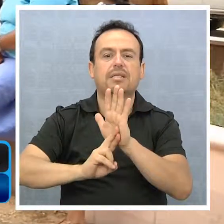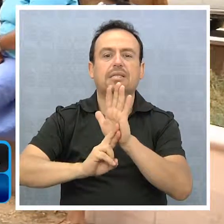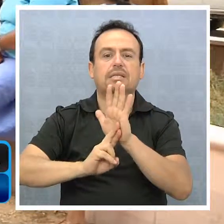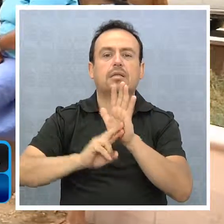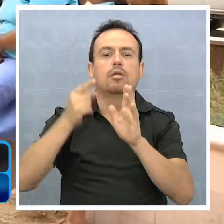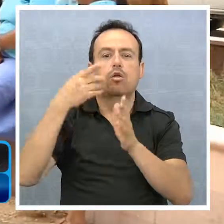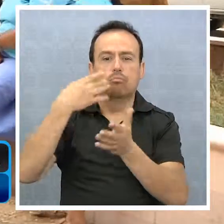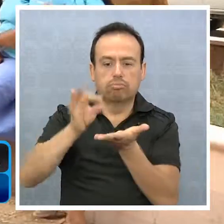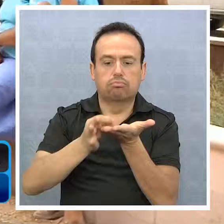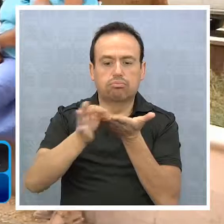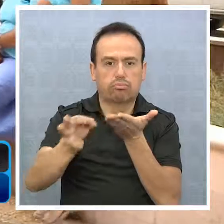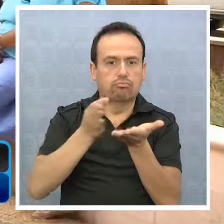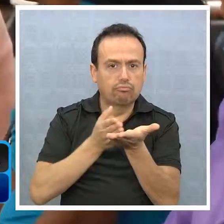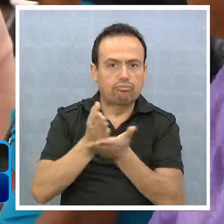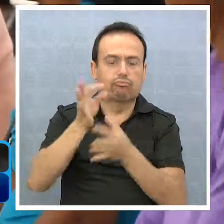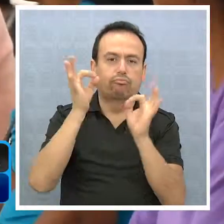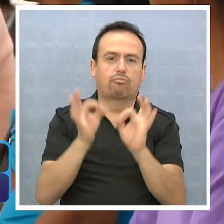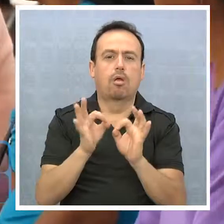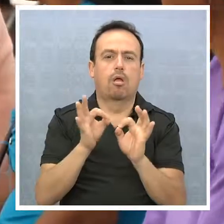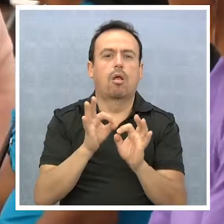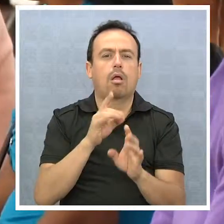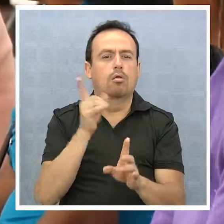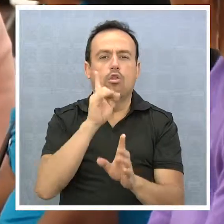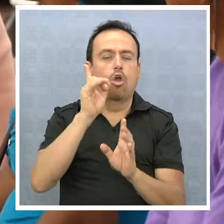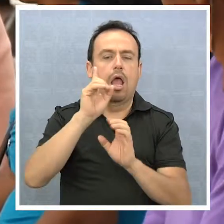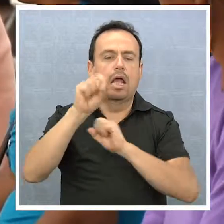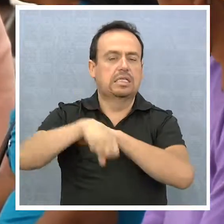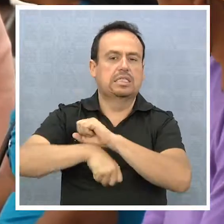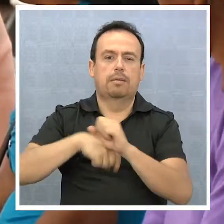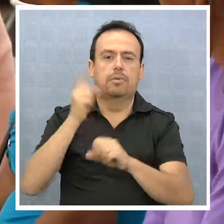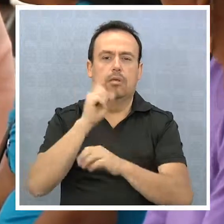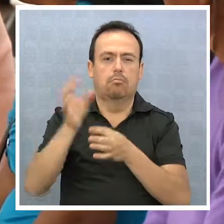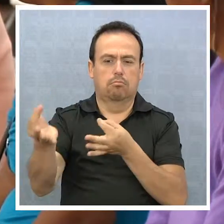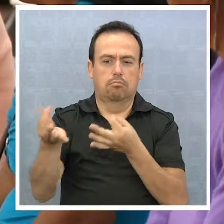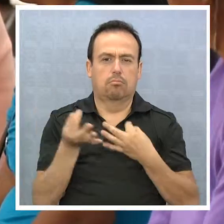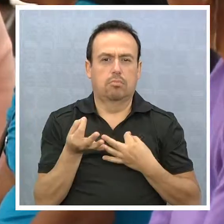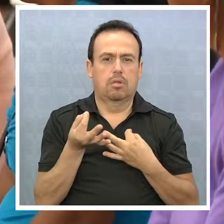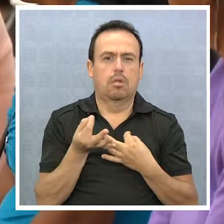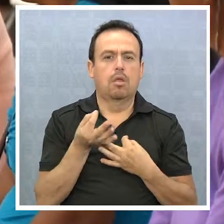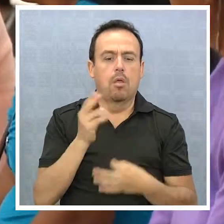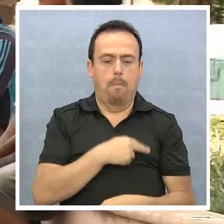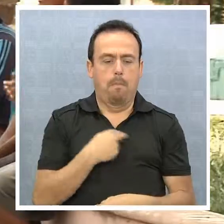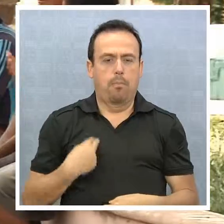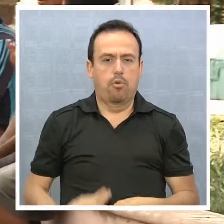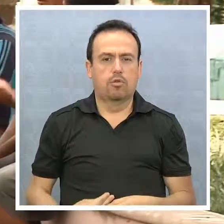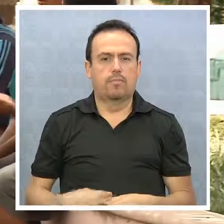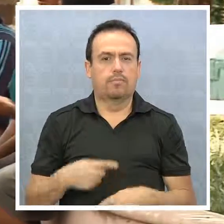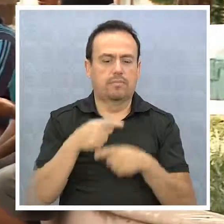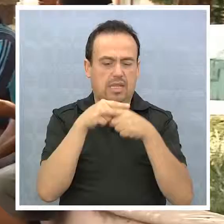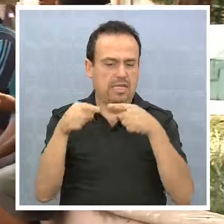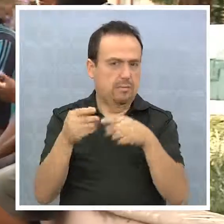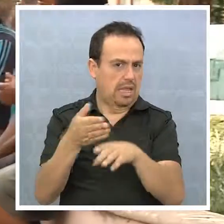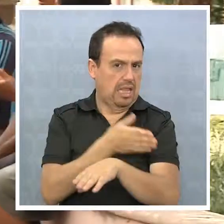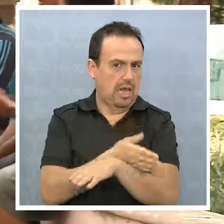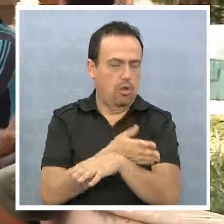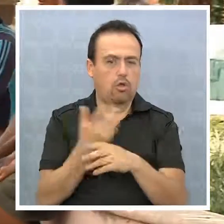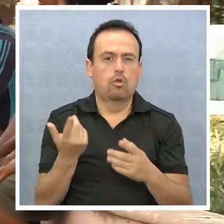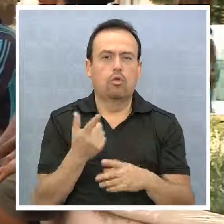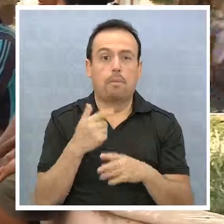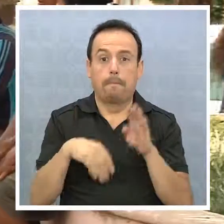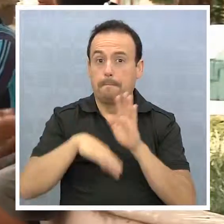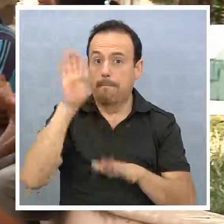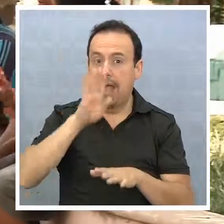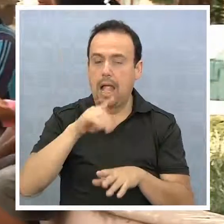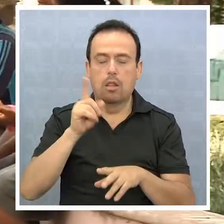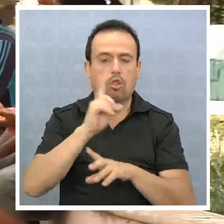representativas de los pueblos originarios lo que motivó el rechazo a una propuesta dada a conocer- en pozo almonte la semana anterior